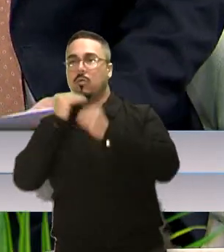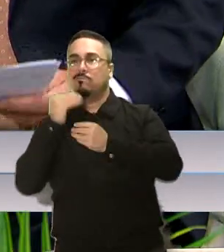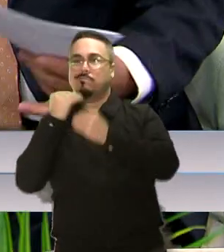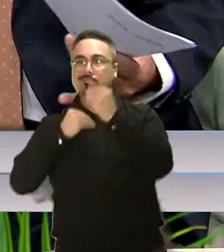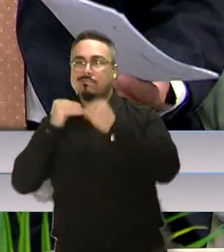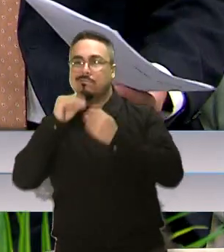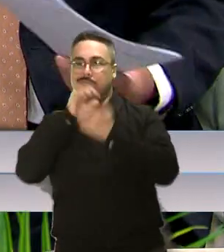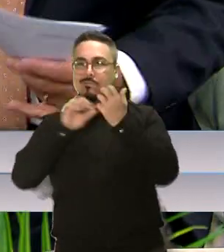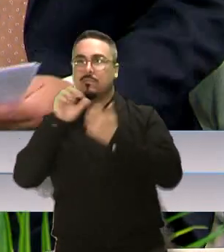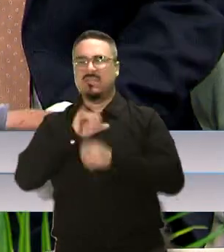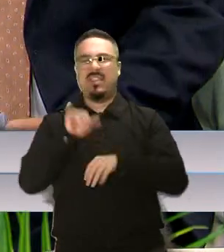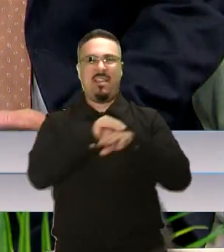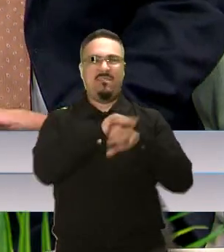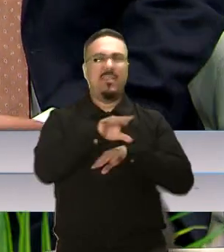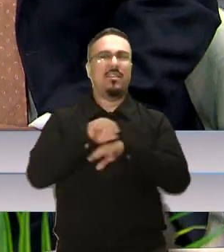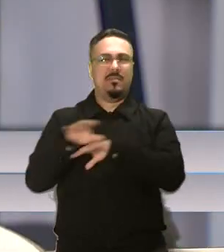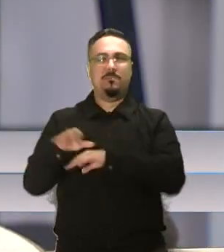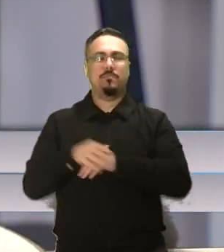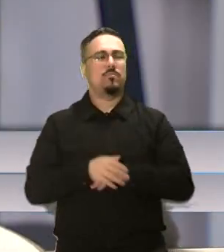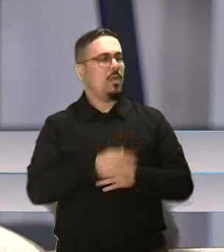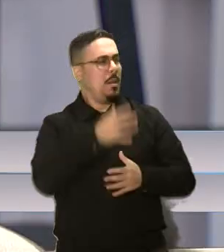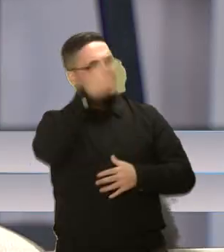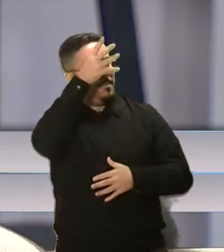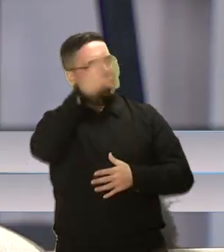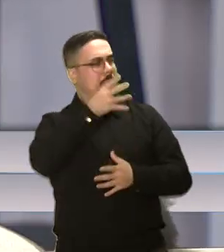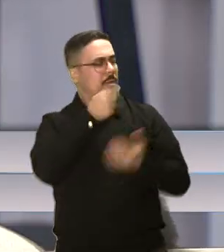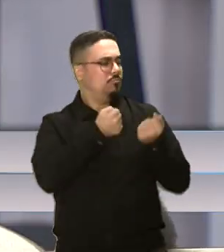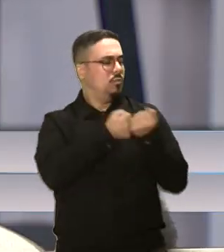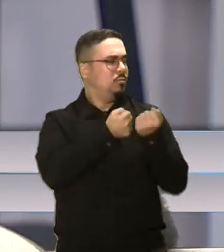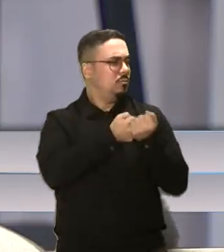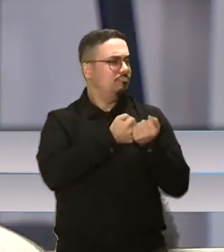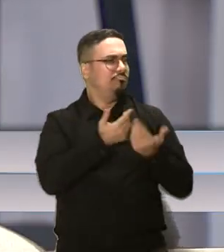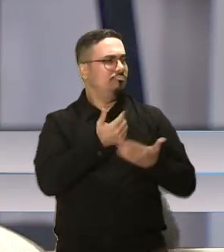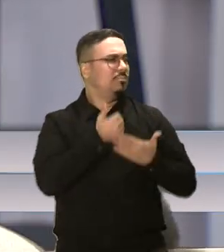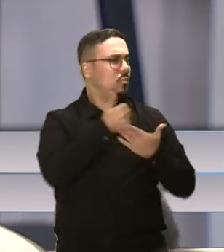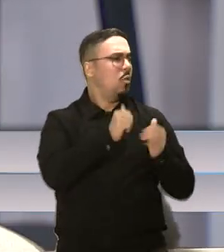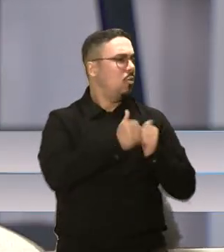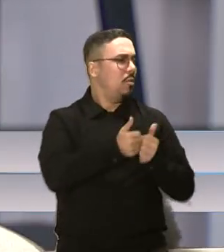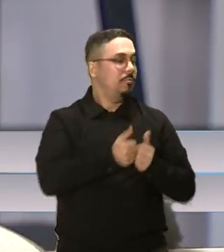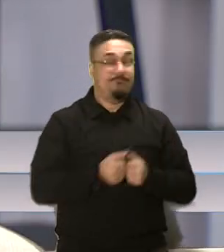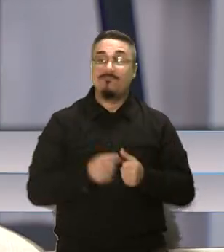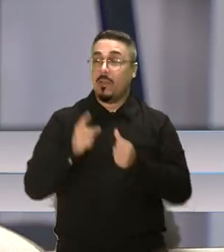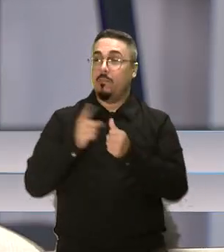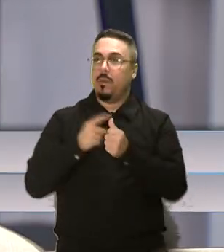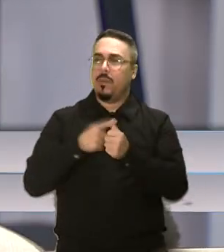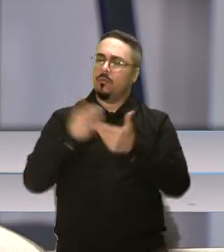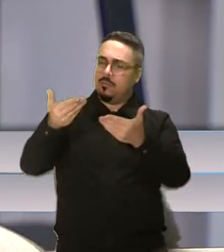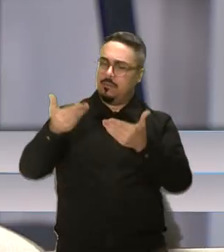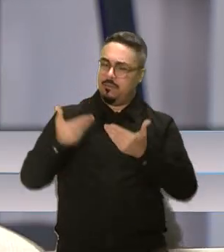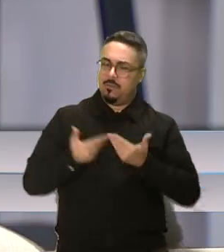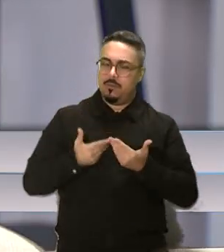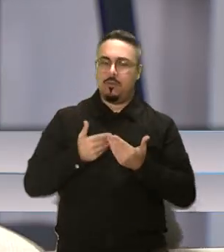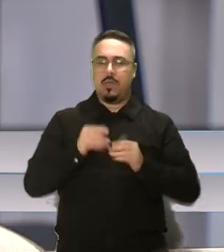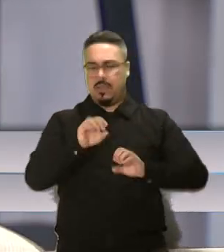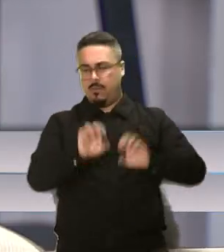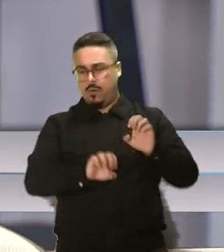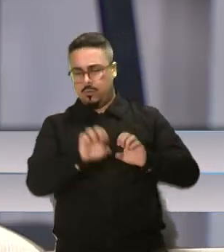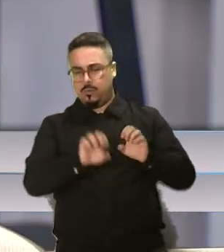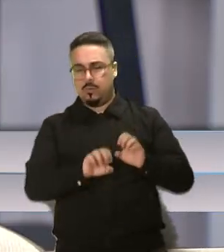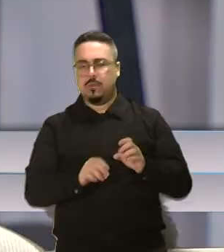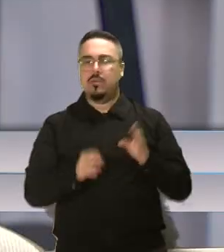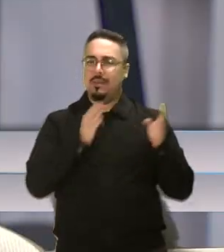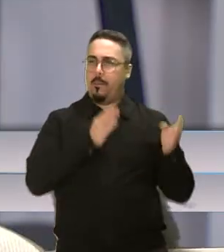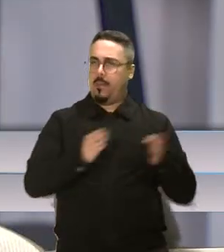colaboran con ustedes o la familia encargada Pues mira primero tenemos que recibir ese paciente hacerle una evaluación crear un plan de tratamiento en